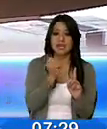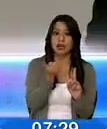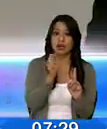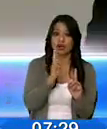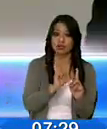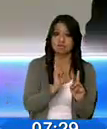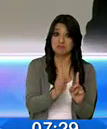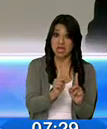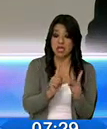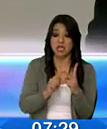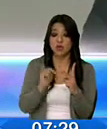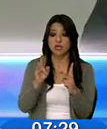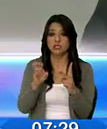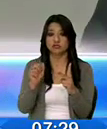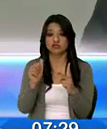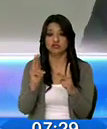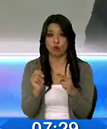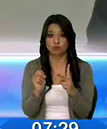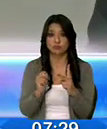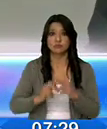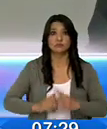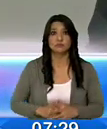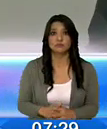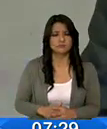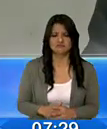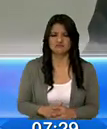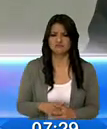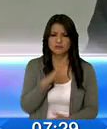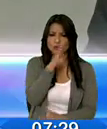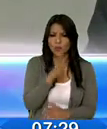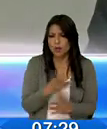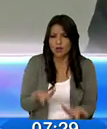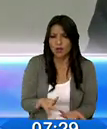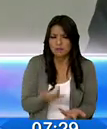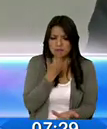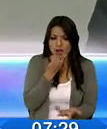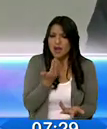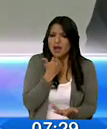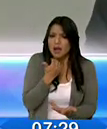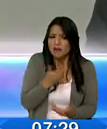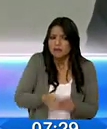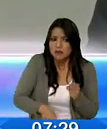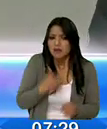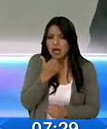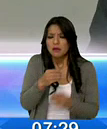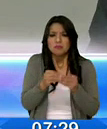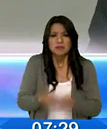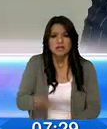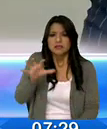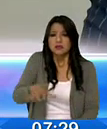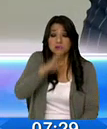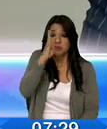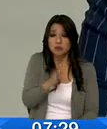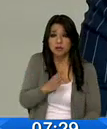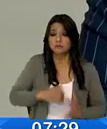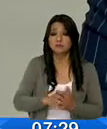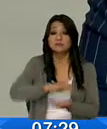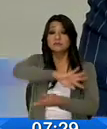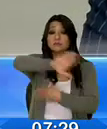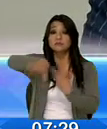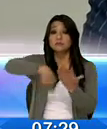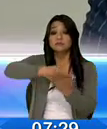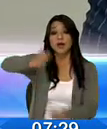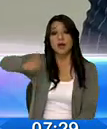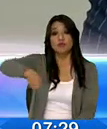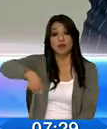Pareja y Wilson Pastor. Bajo ningún concepto, jamás, no existe infracción alguna, no existe perjuicio para el Estado. Todos los abogados